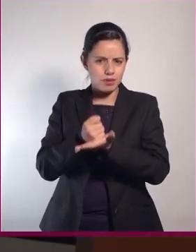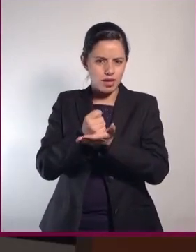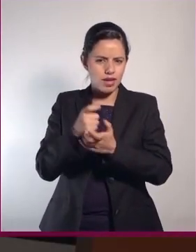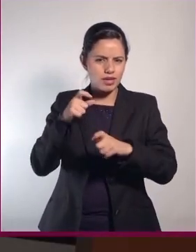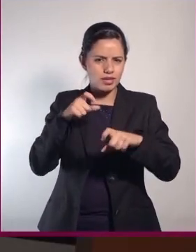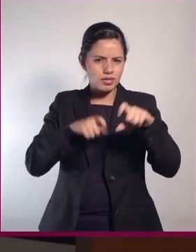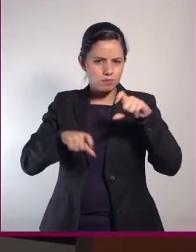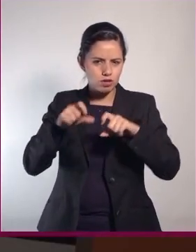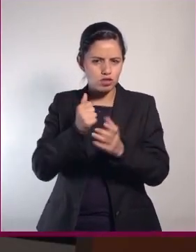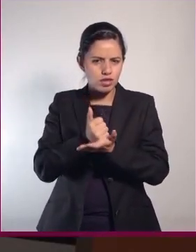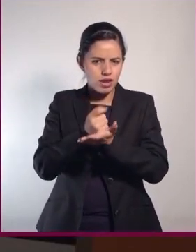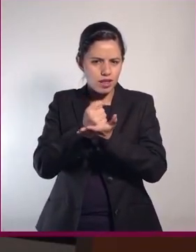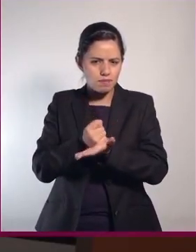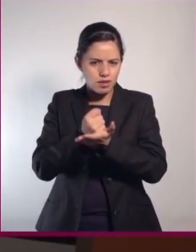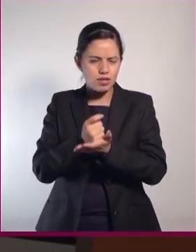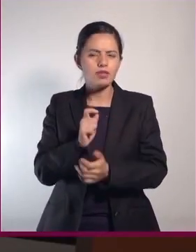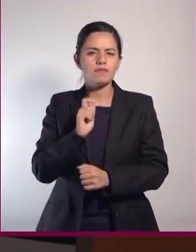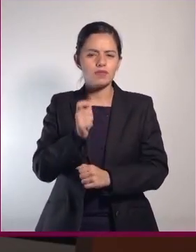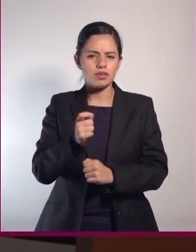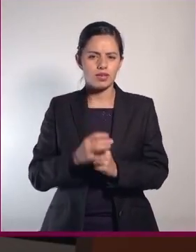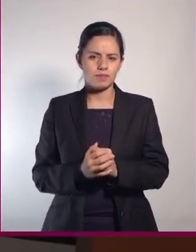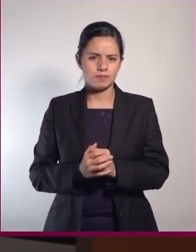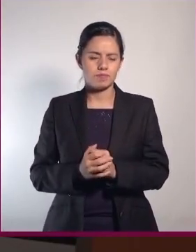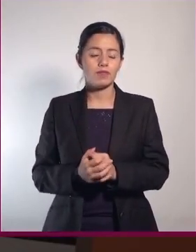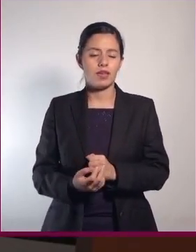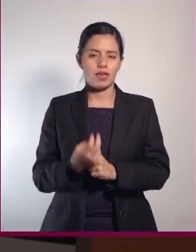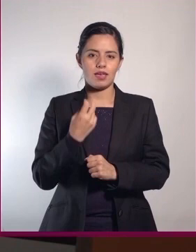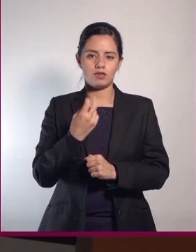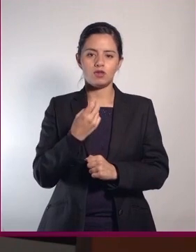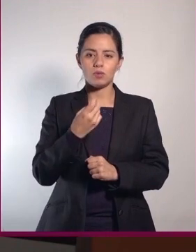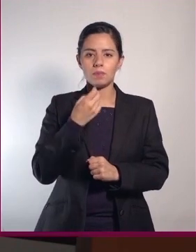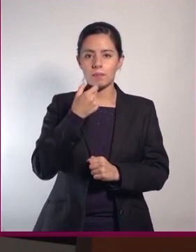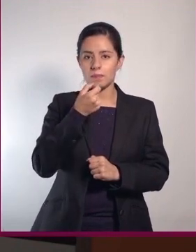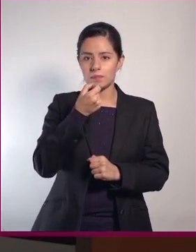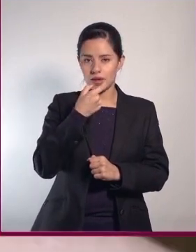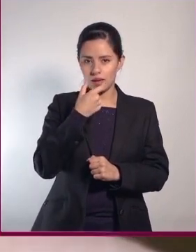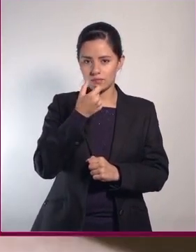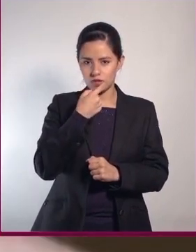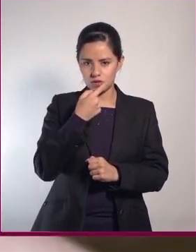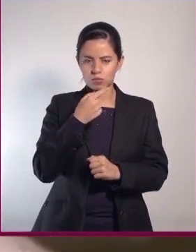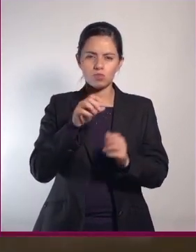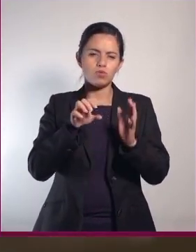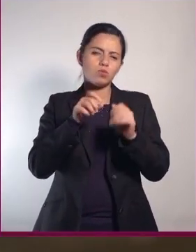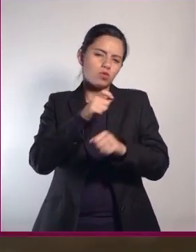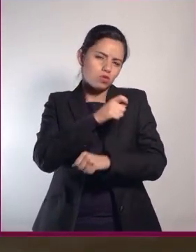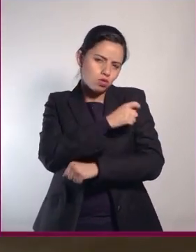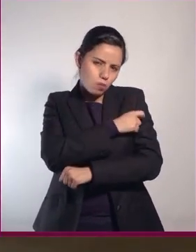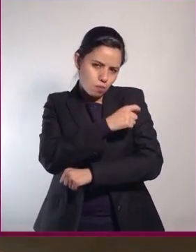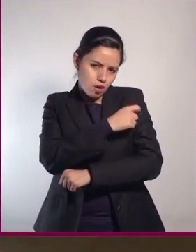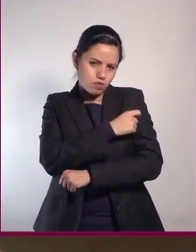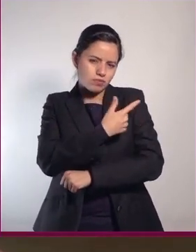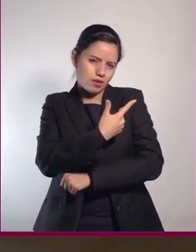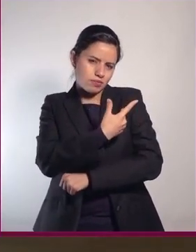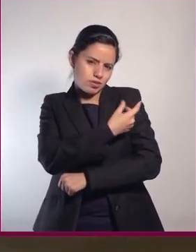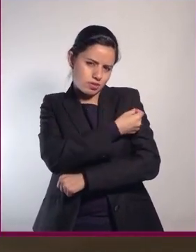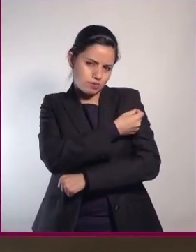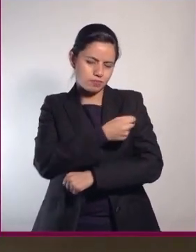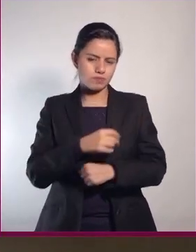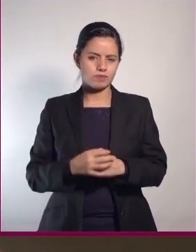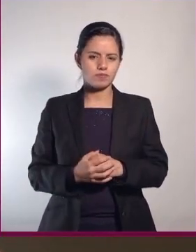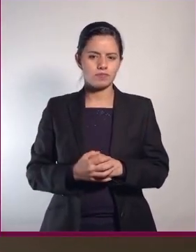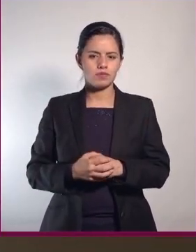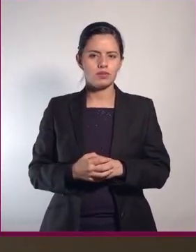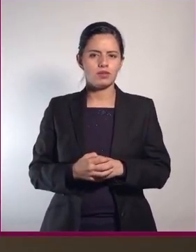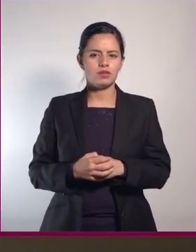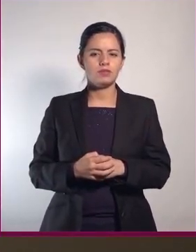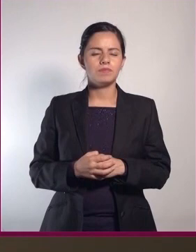La quimioterapia es un término son medicamentos que se ponen, ya sean tomados o inyectados, que van